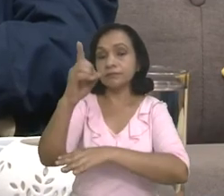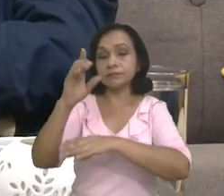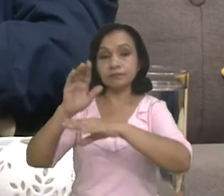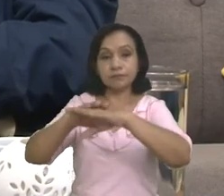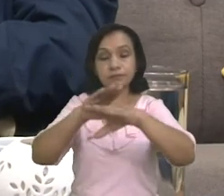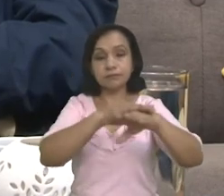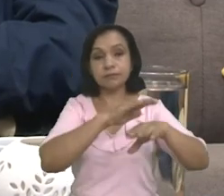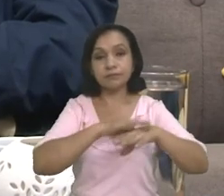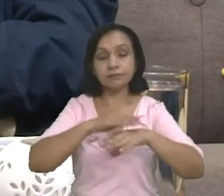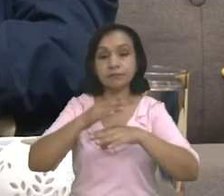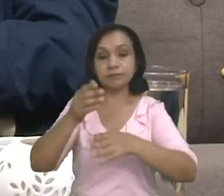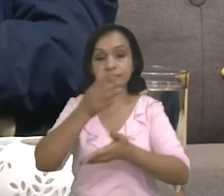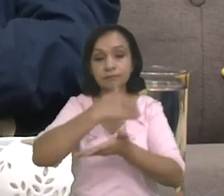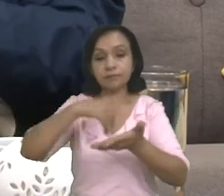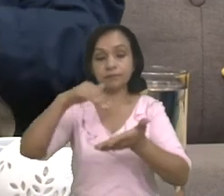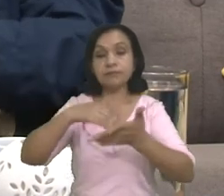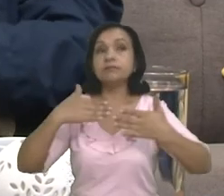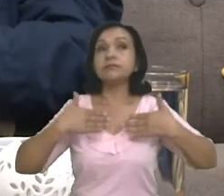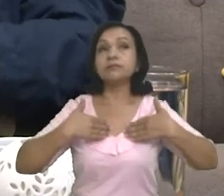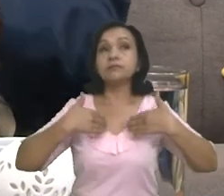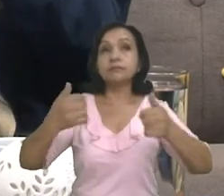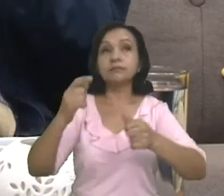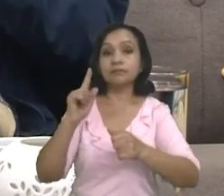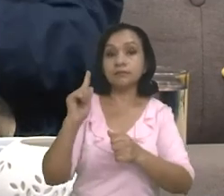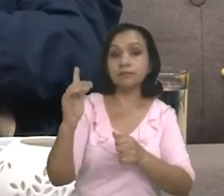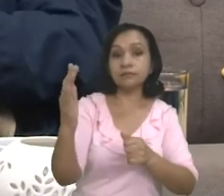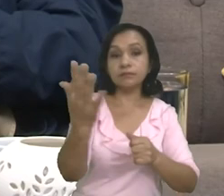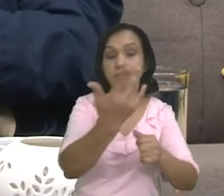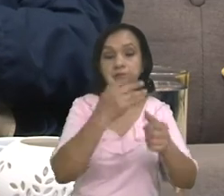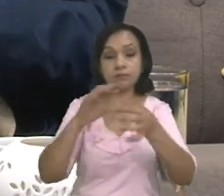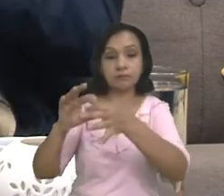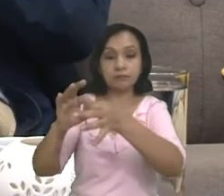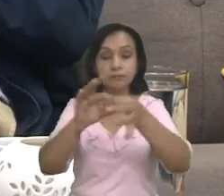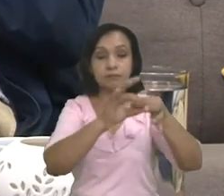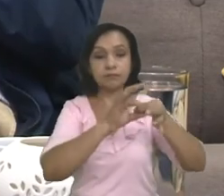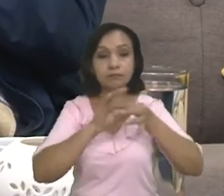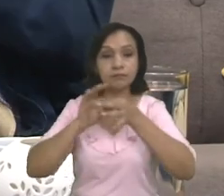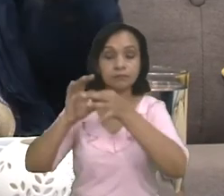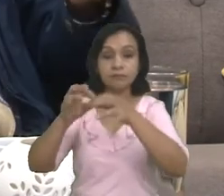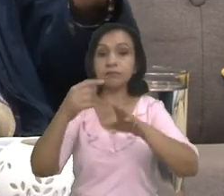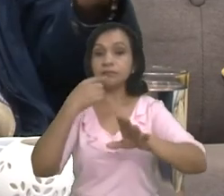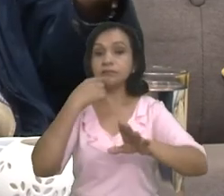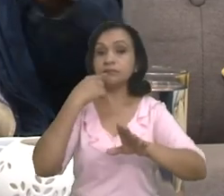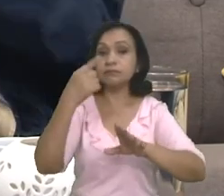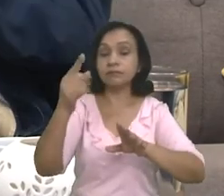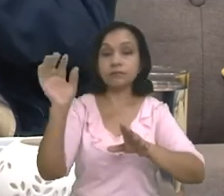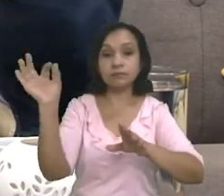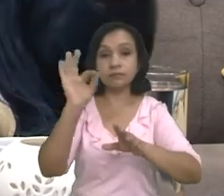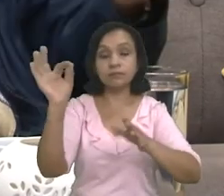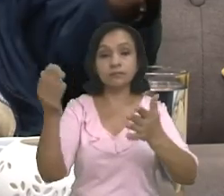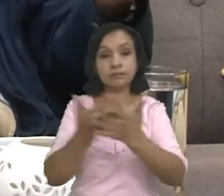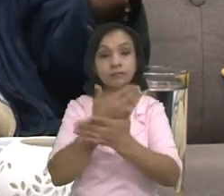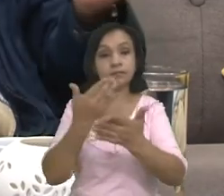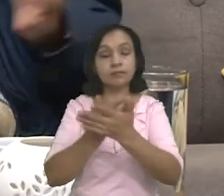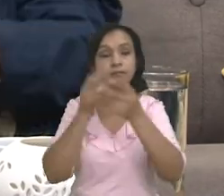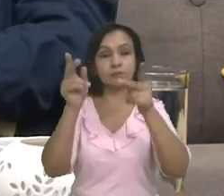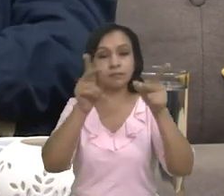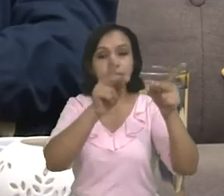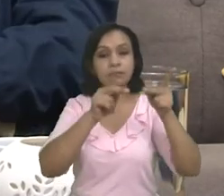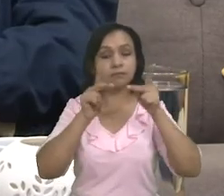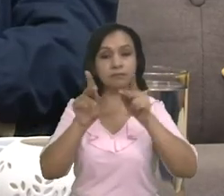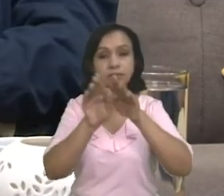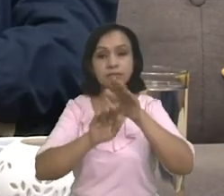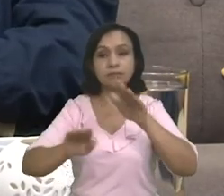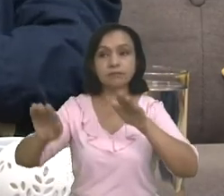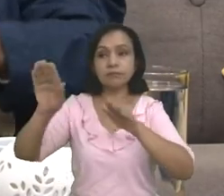unidad de salud todos juntos aplicando estas medidas y difundiendo estas medidas al mayor número de personas